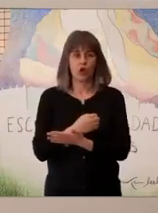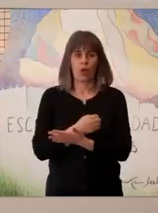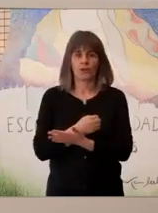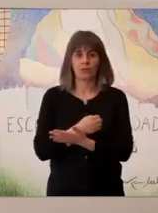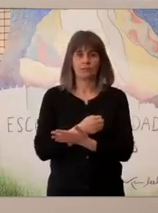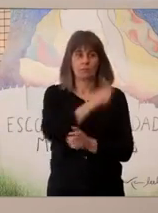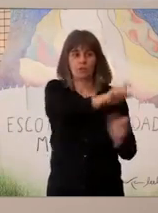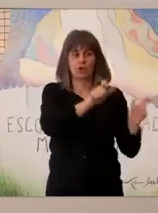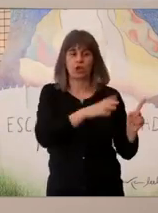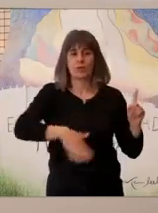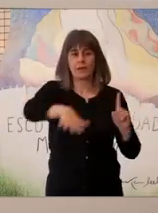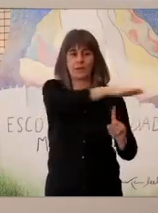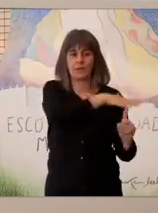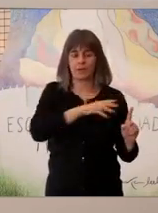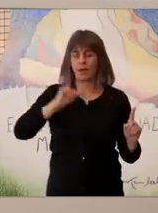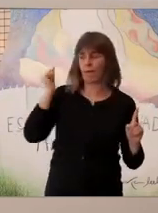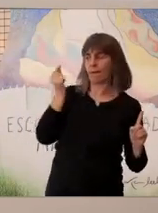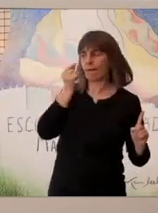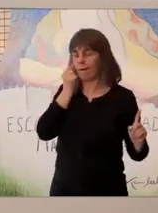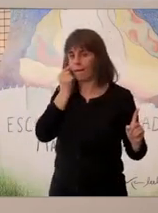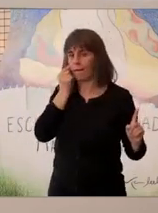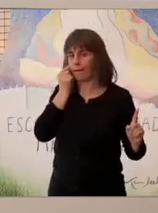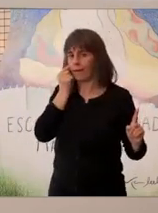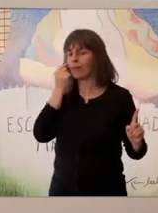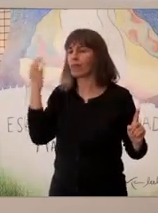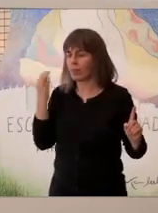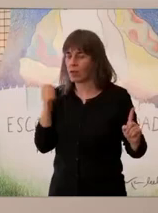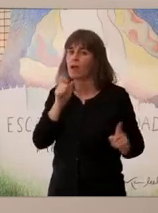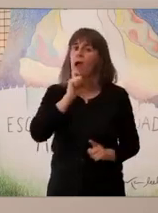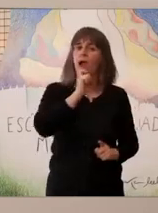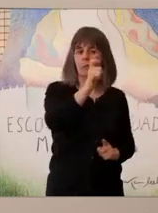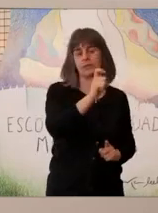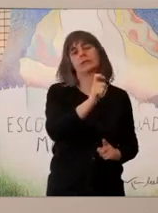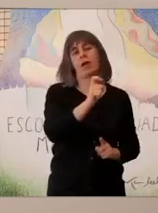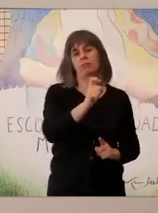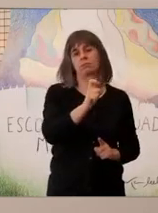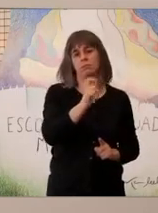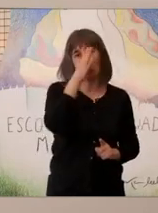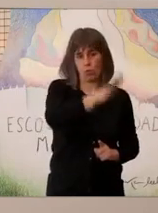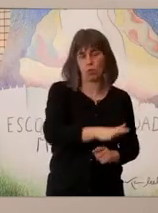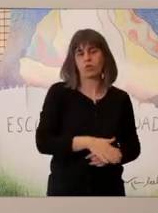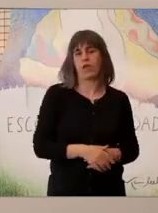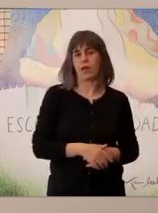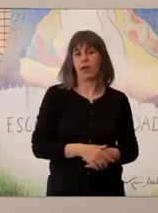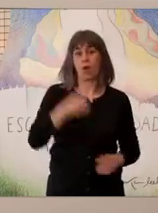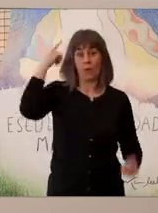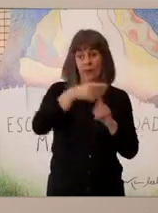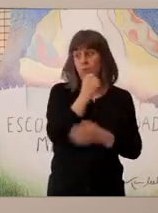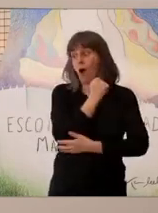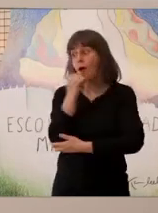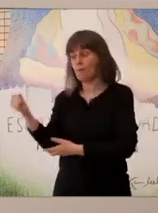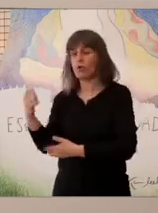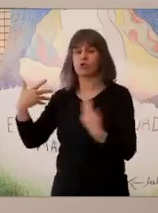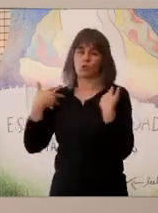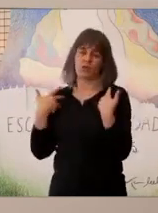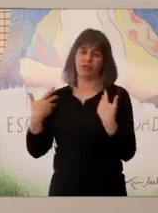el entorno deberían ponerse en conocimiento de las instituciones. De las instituciones para que apoyen a las víctimas,